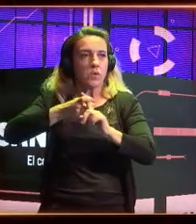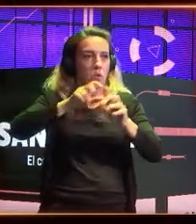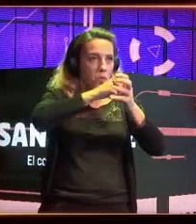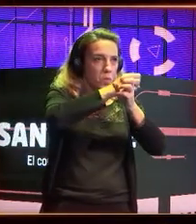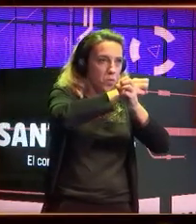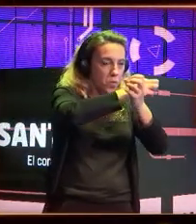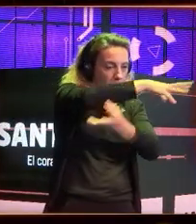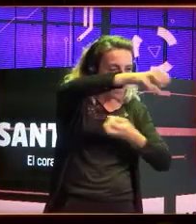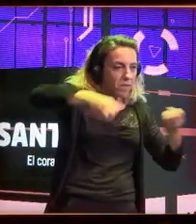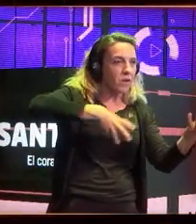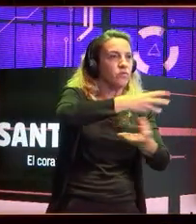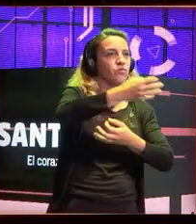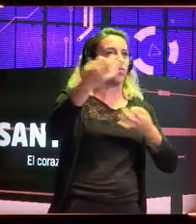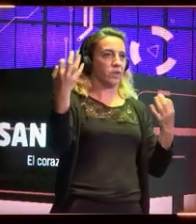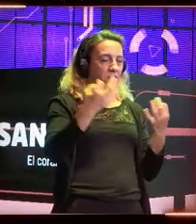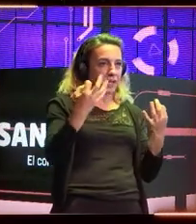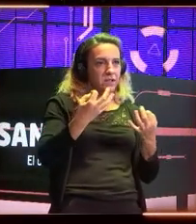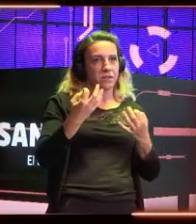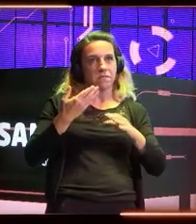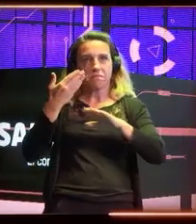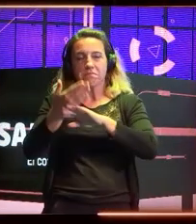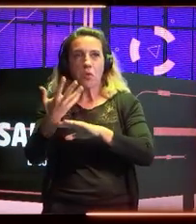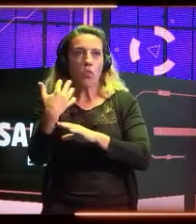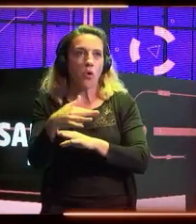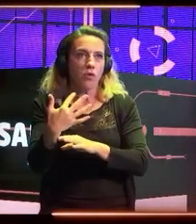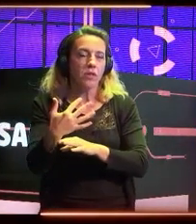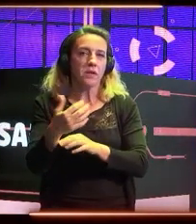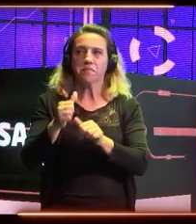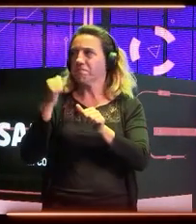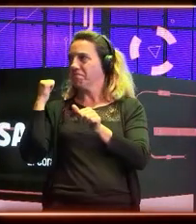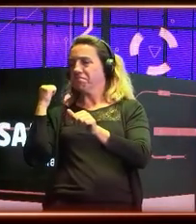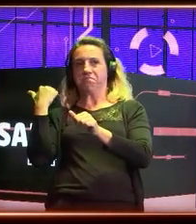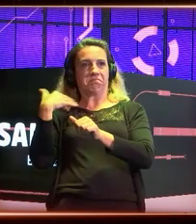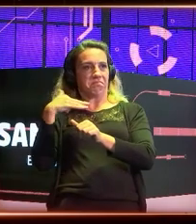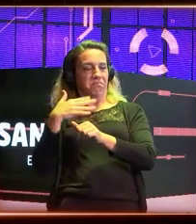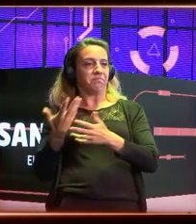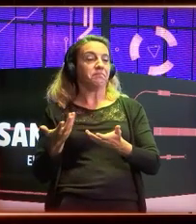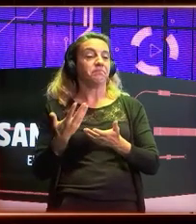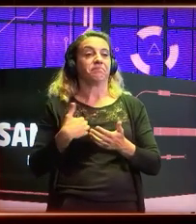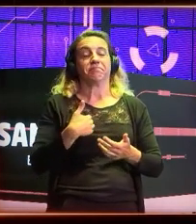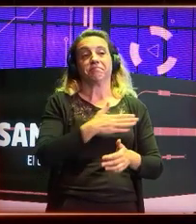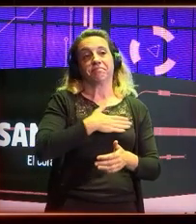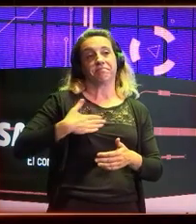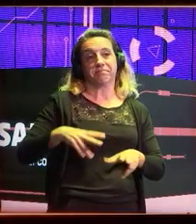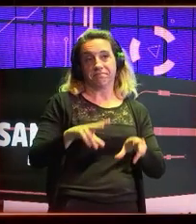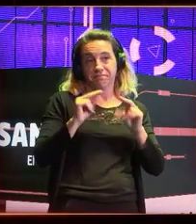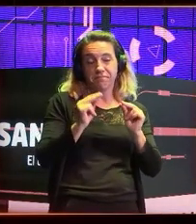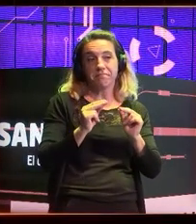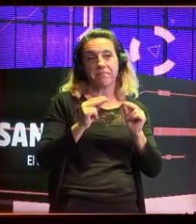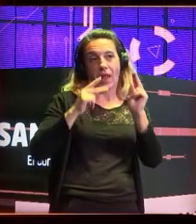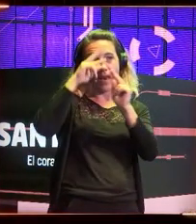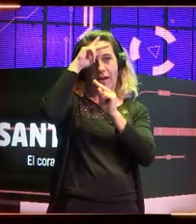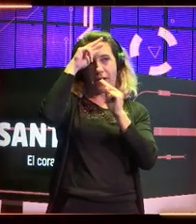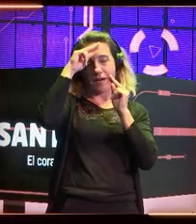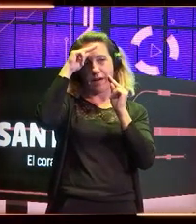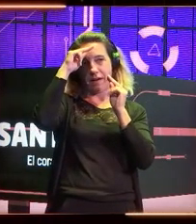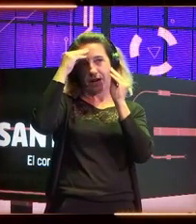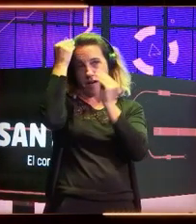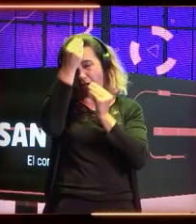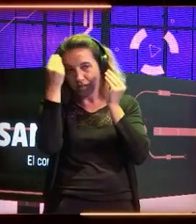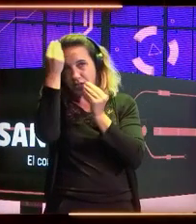Y a dónde vamos Así que quiero terminar con una reflexión que yo creo